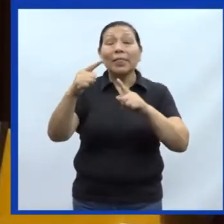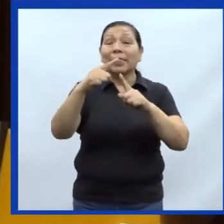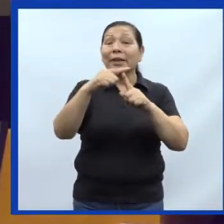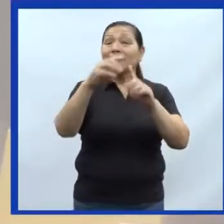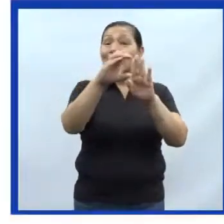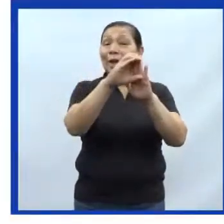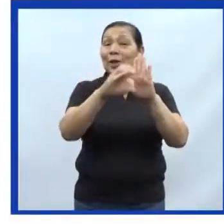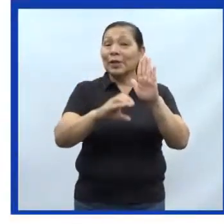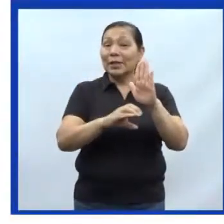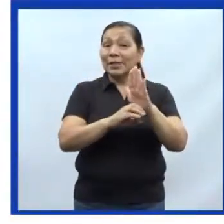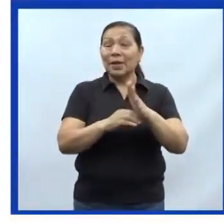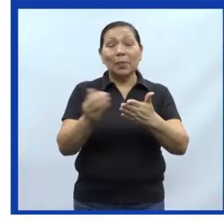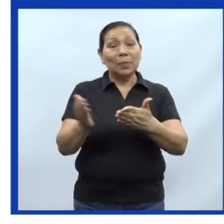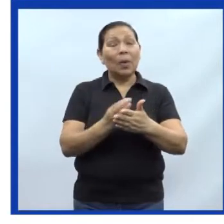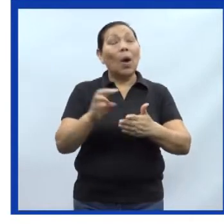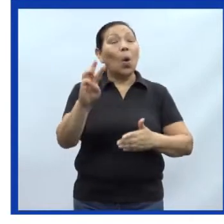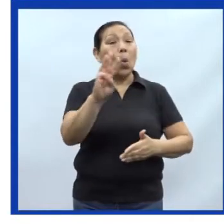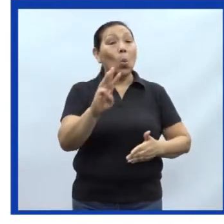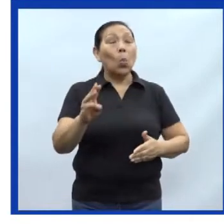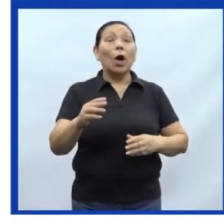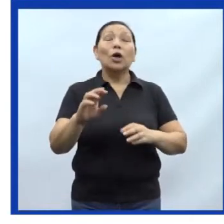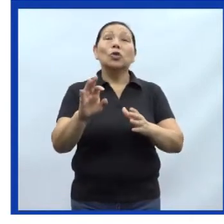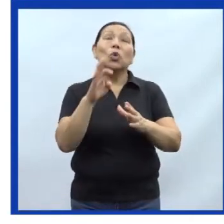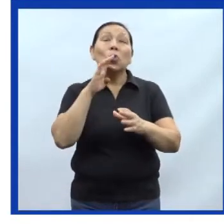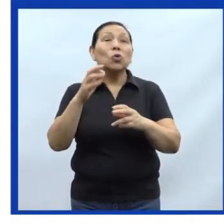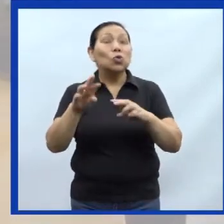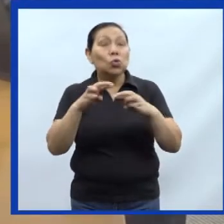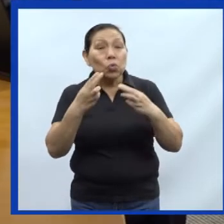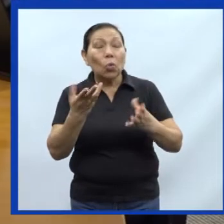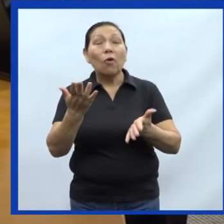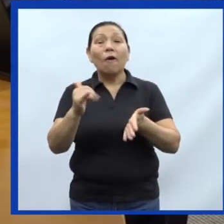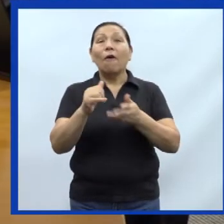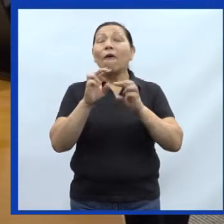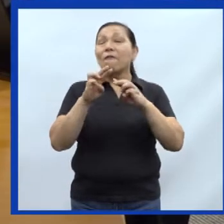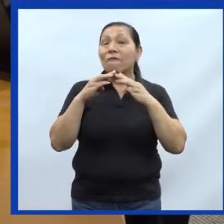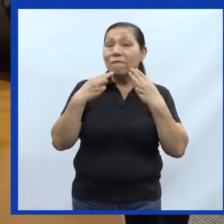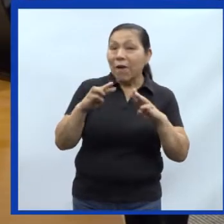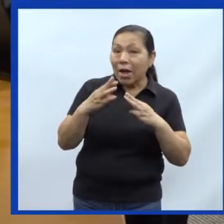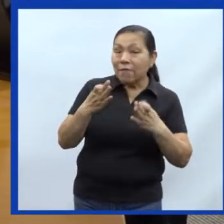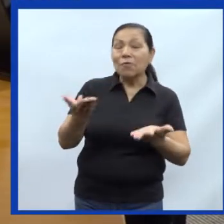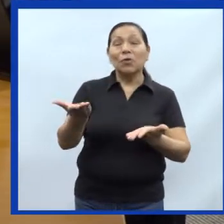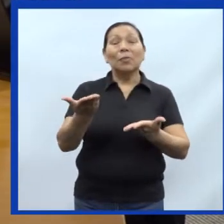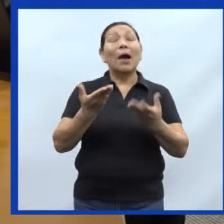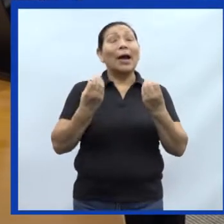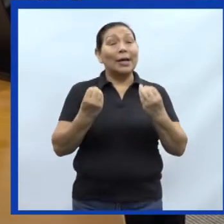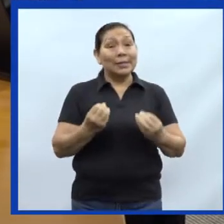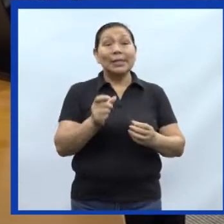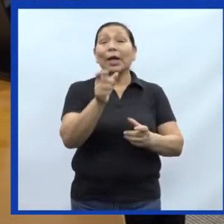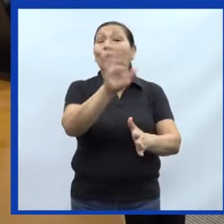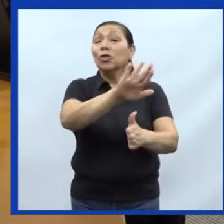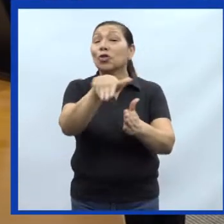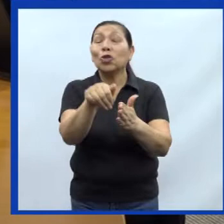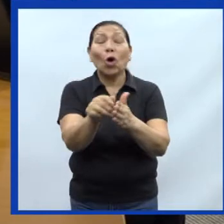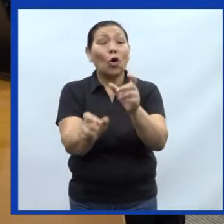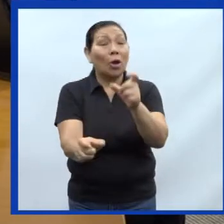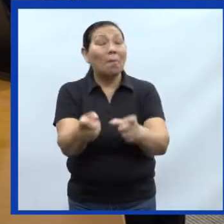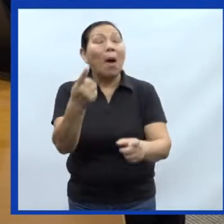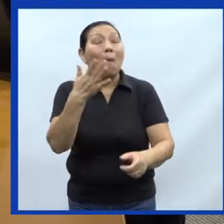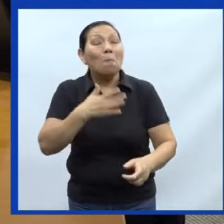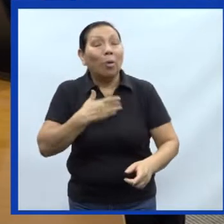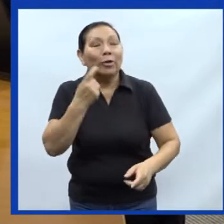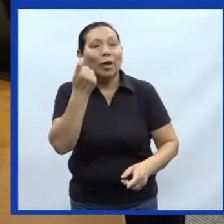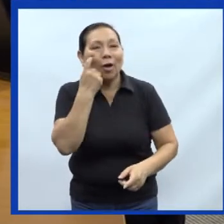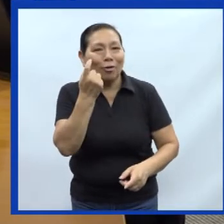Tribunal Constitucional, página web, YouTube, Twitter y Facebook, para transmitir, y así la ciudadanía pueda conocer